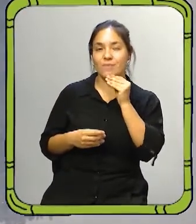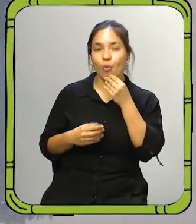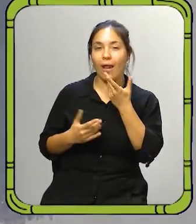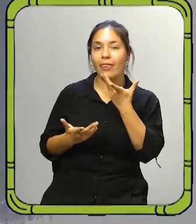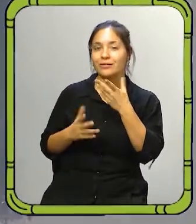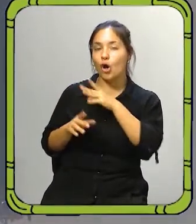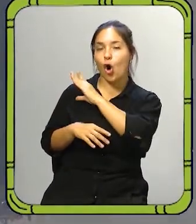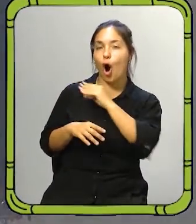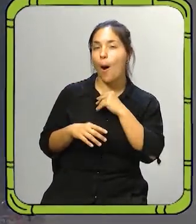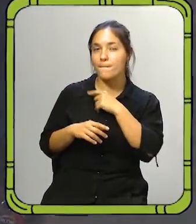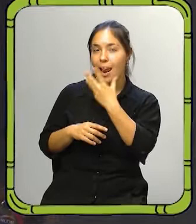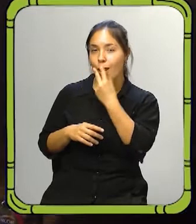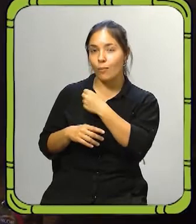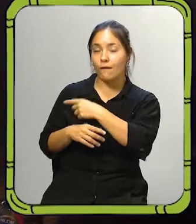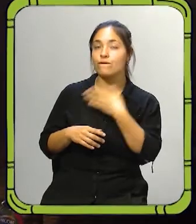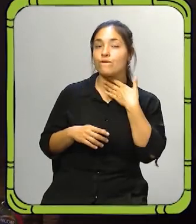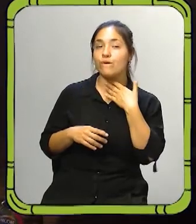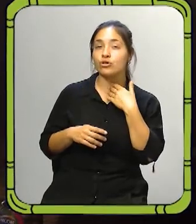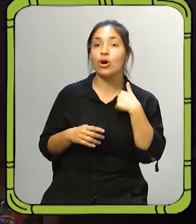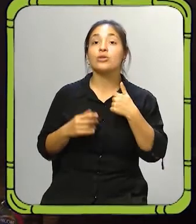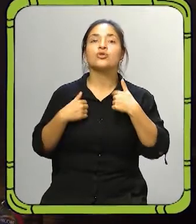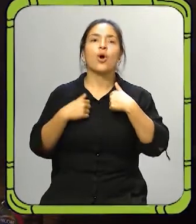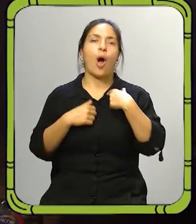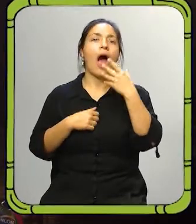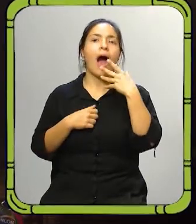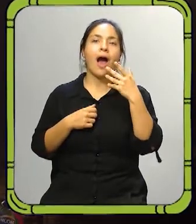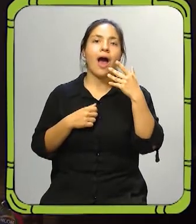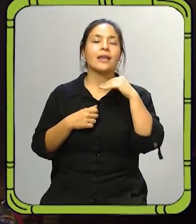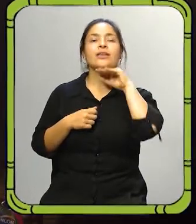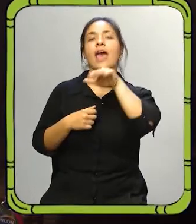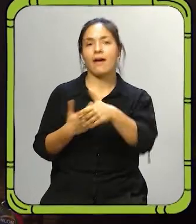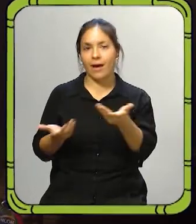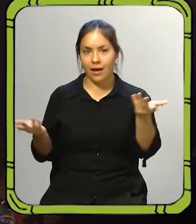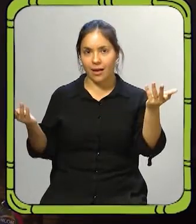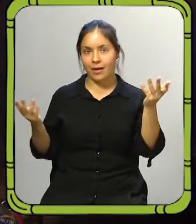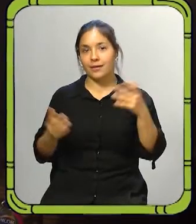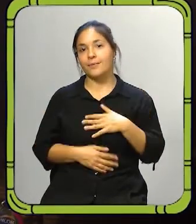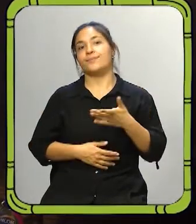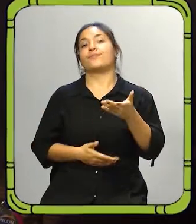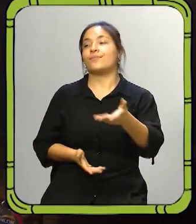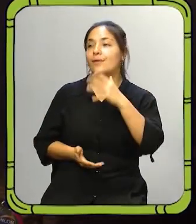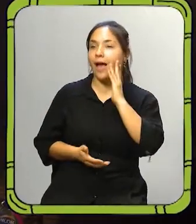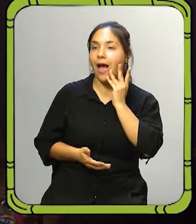reconocérselo. Adelante, querido, la puerta está abierta. ¡Ay, la abuela! ¡Nadie le dice que cierre la puerta con llave!